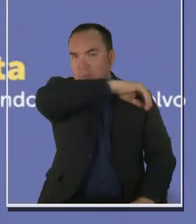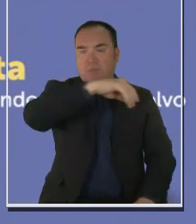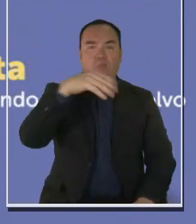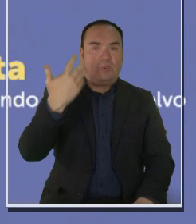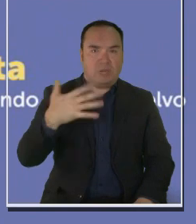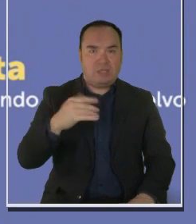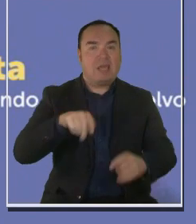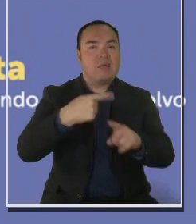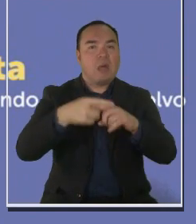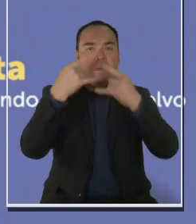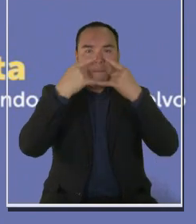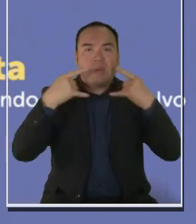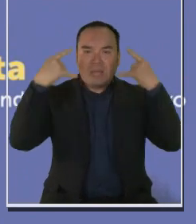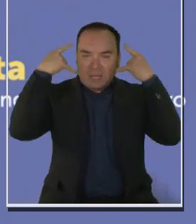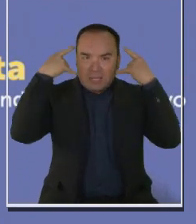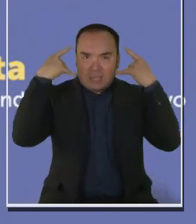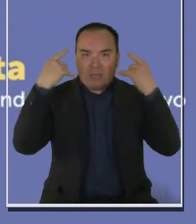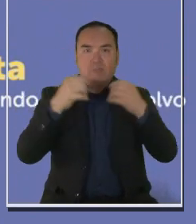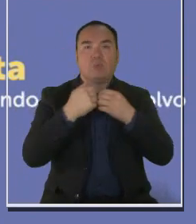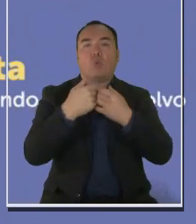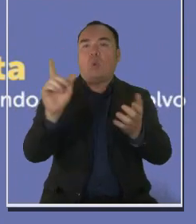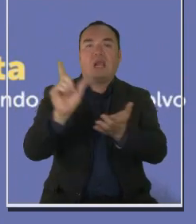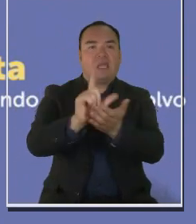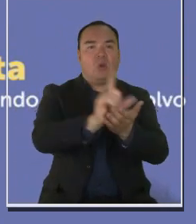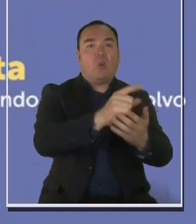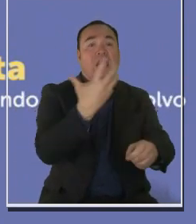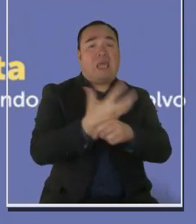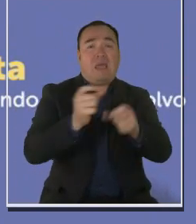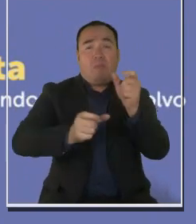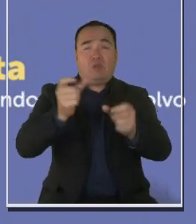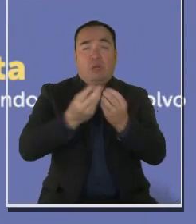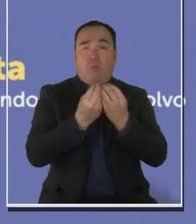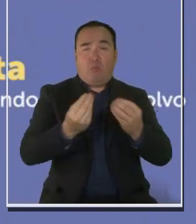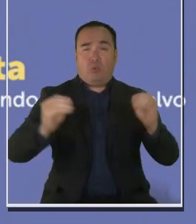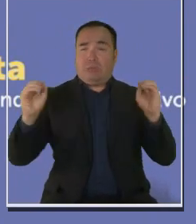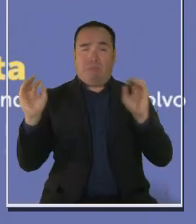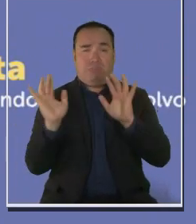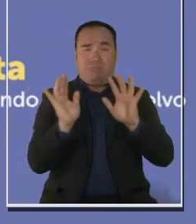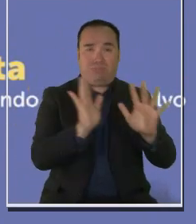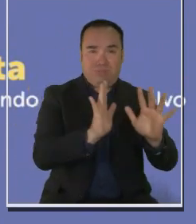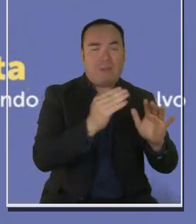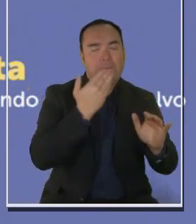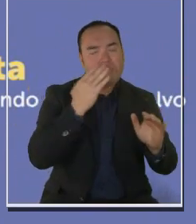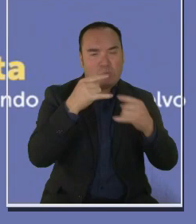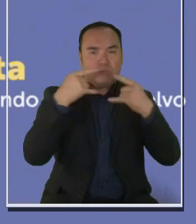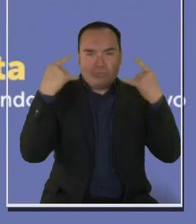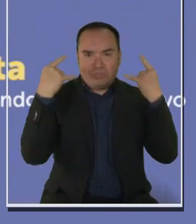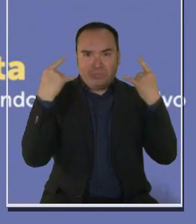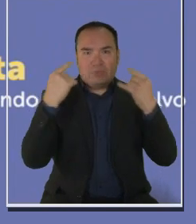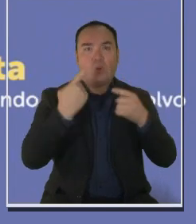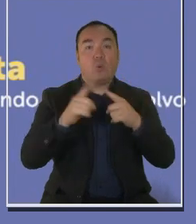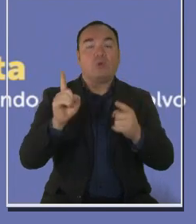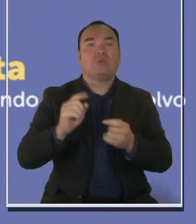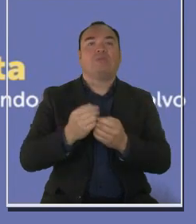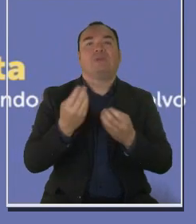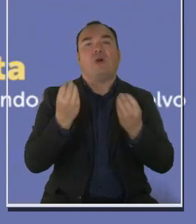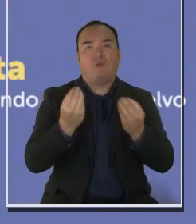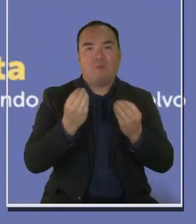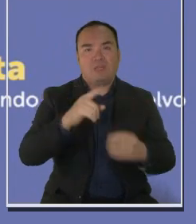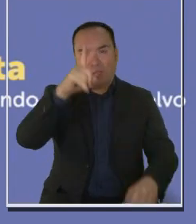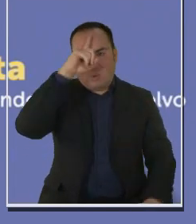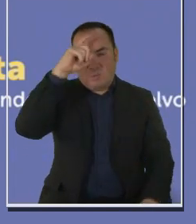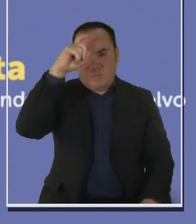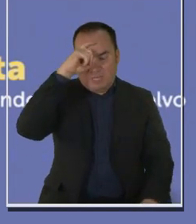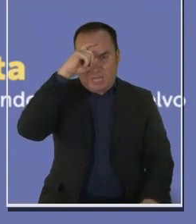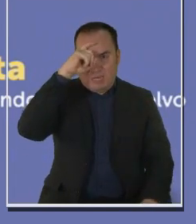Usar mascarillas en todos los lugares que tengan aglomeraciones, que estén en los centros de salud, que es y sigue siendo